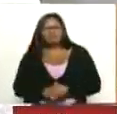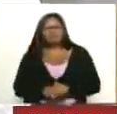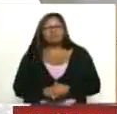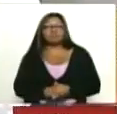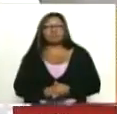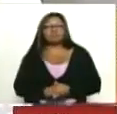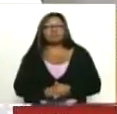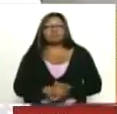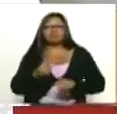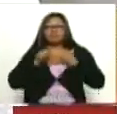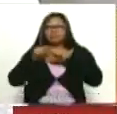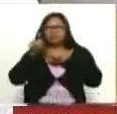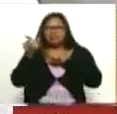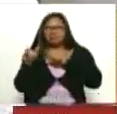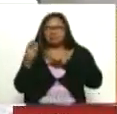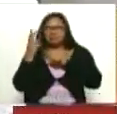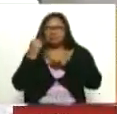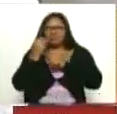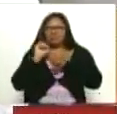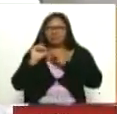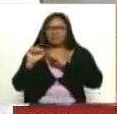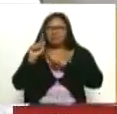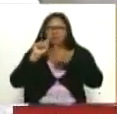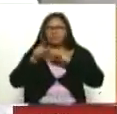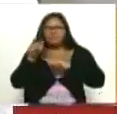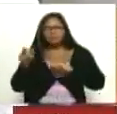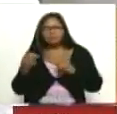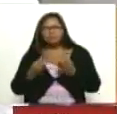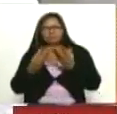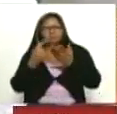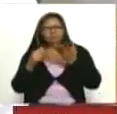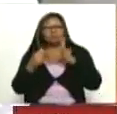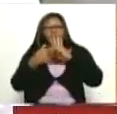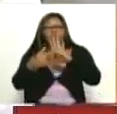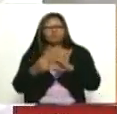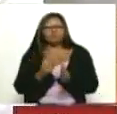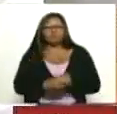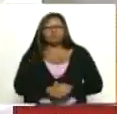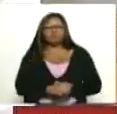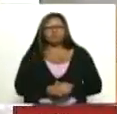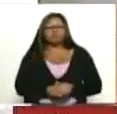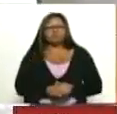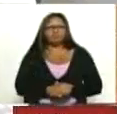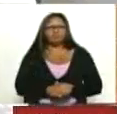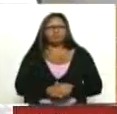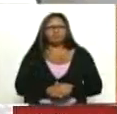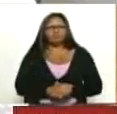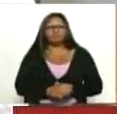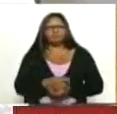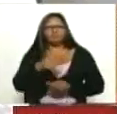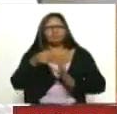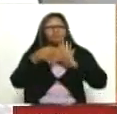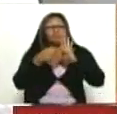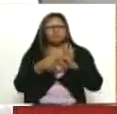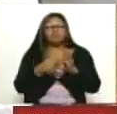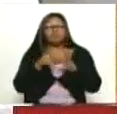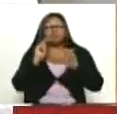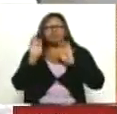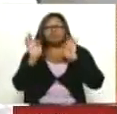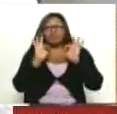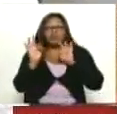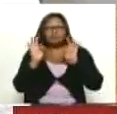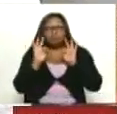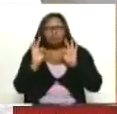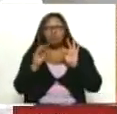la crítica al racismo en cualquiera de sus expresiones. También hay muestras de teatro político y teatro